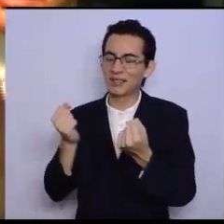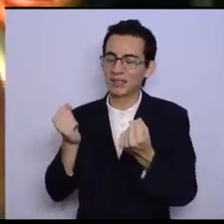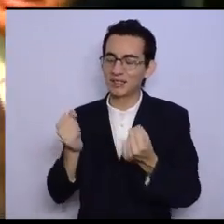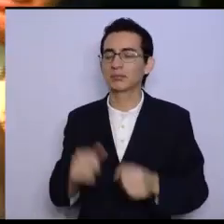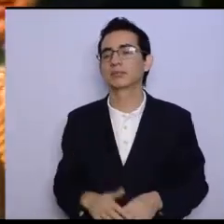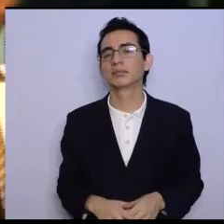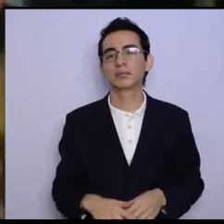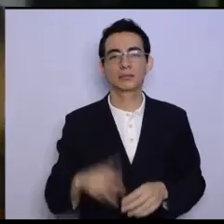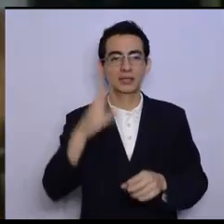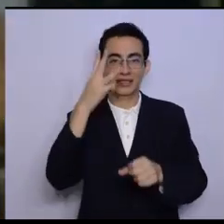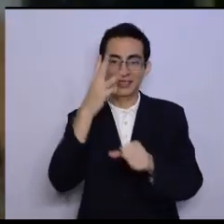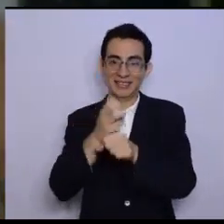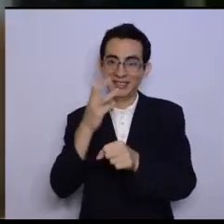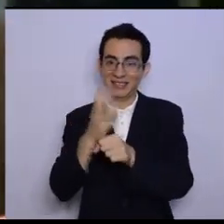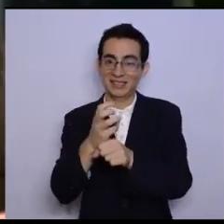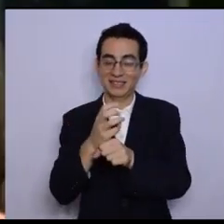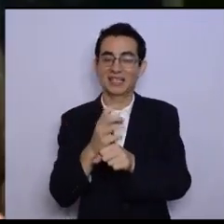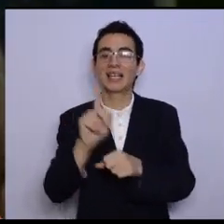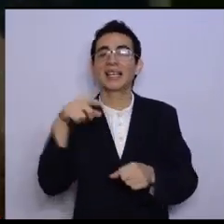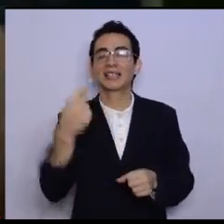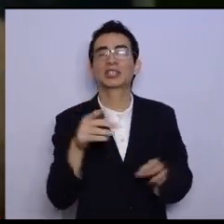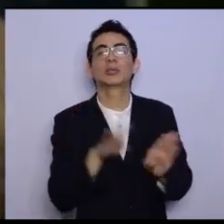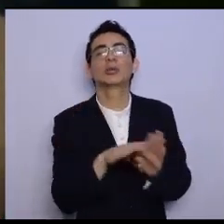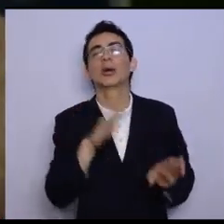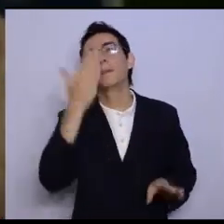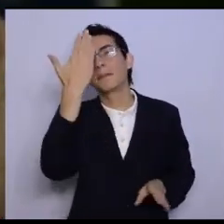La tercera es la brillantez del oro.